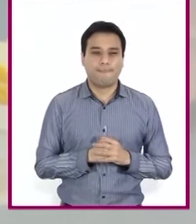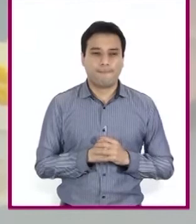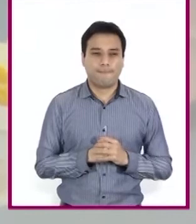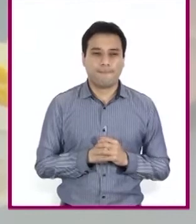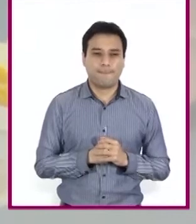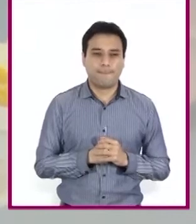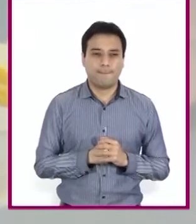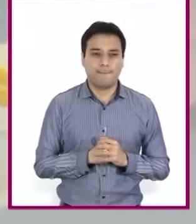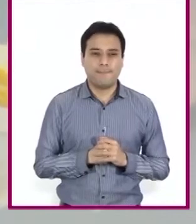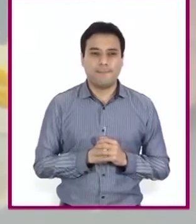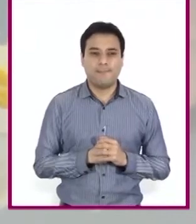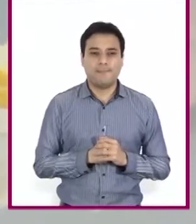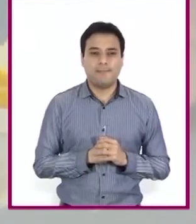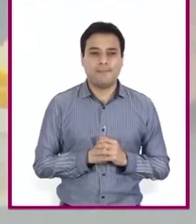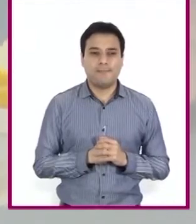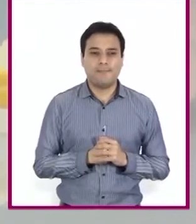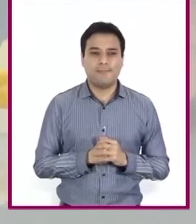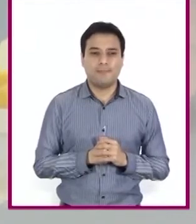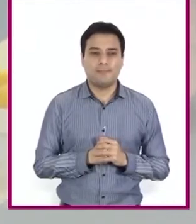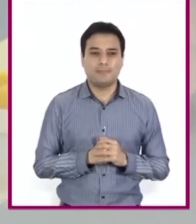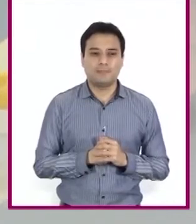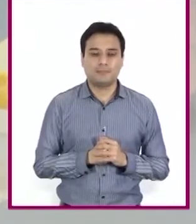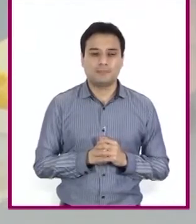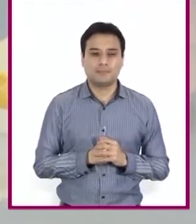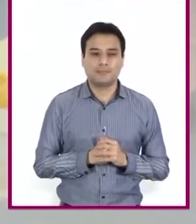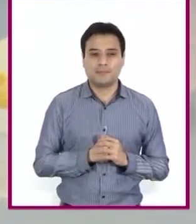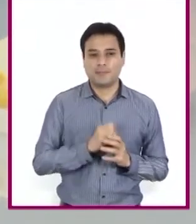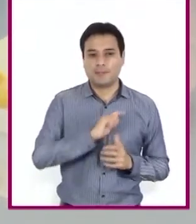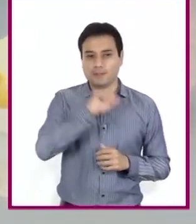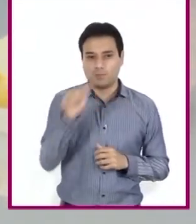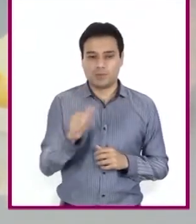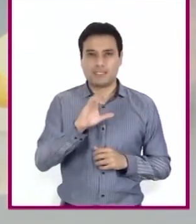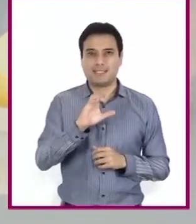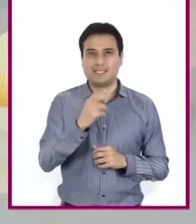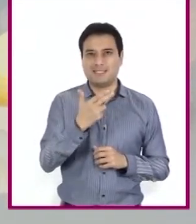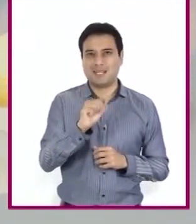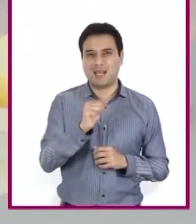Y la rebanada de chayote.